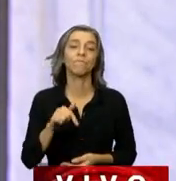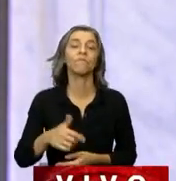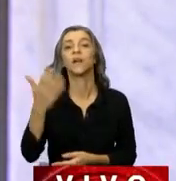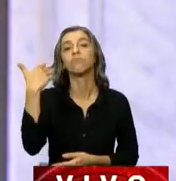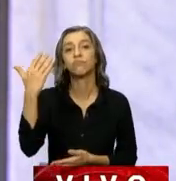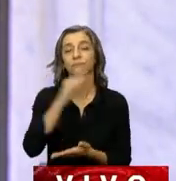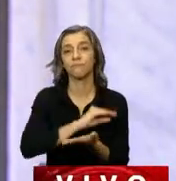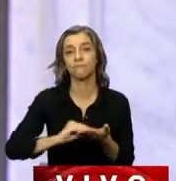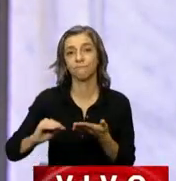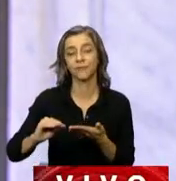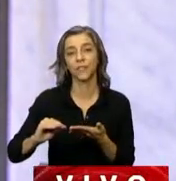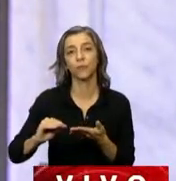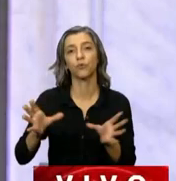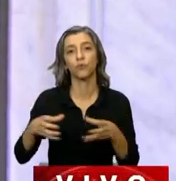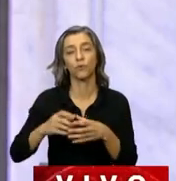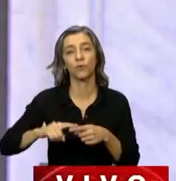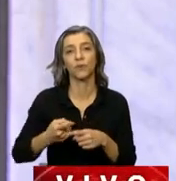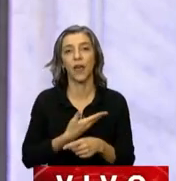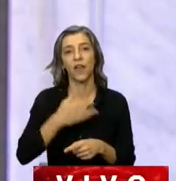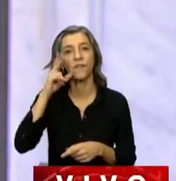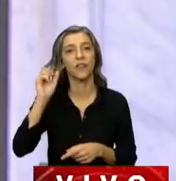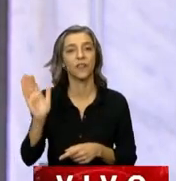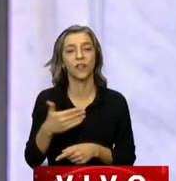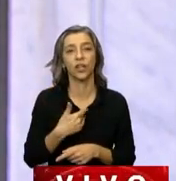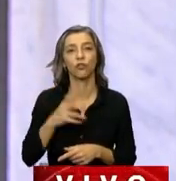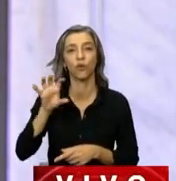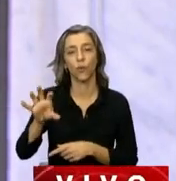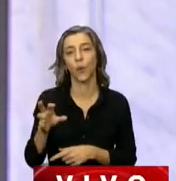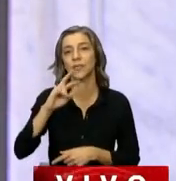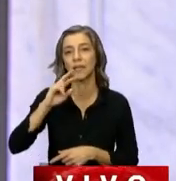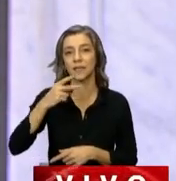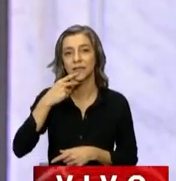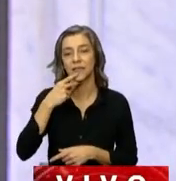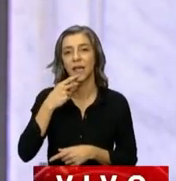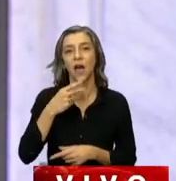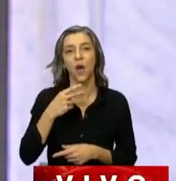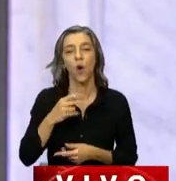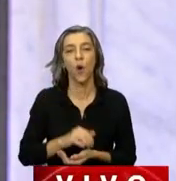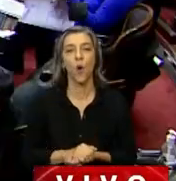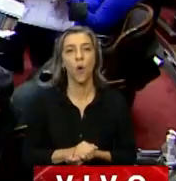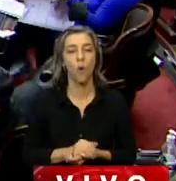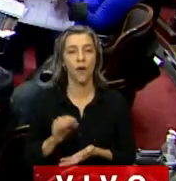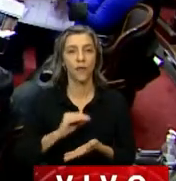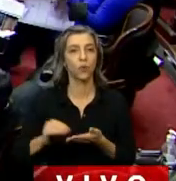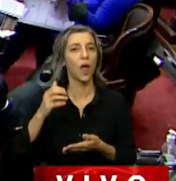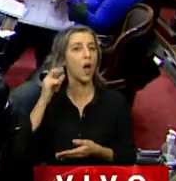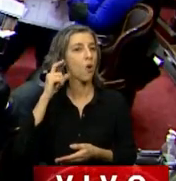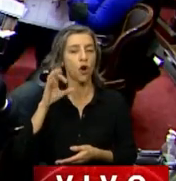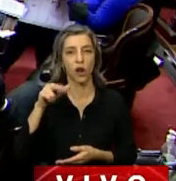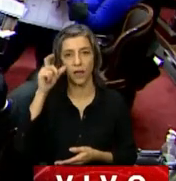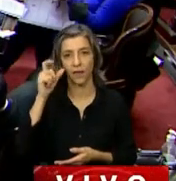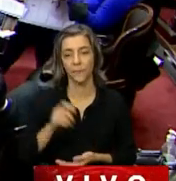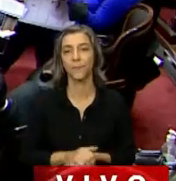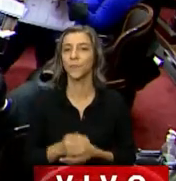Tiene la palabra la diputada del Frente de Todos por la provincia de San Juan, Ana Aubone. Muchas gracias, señor